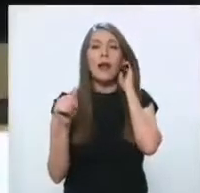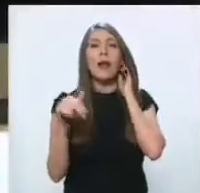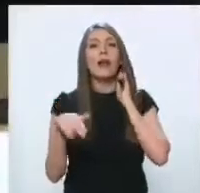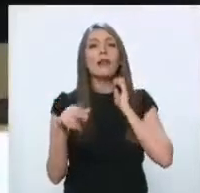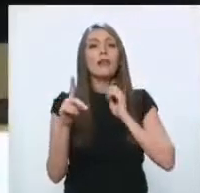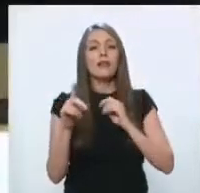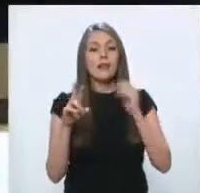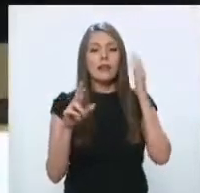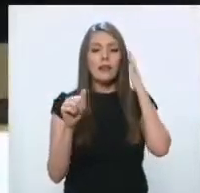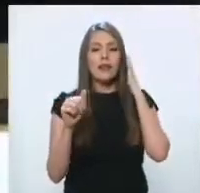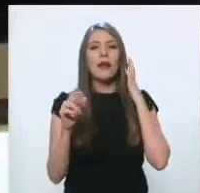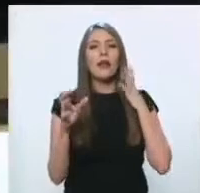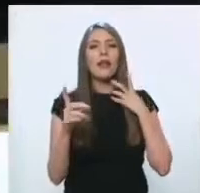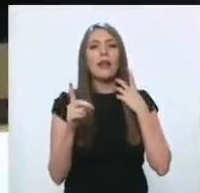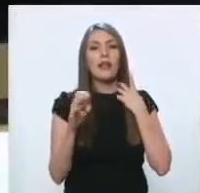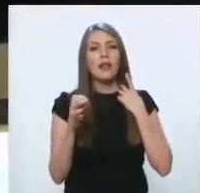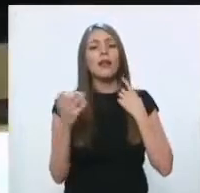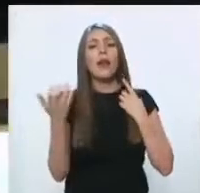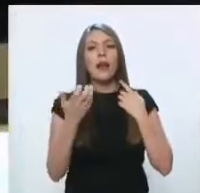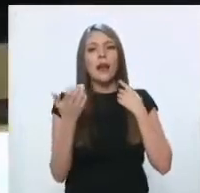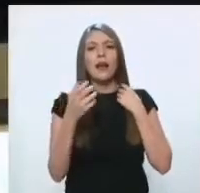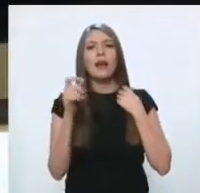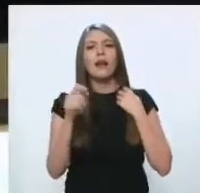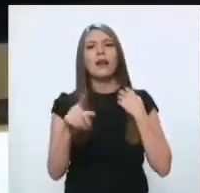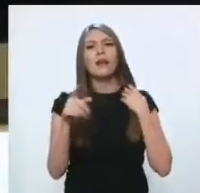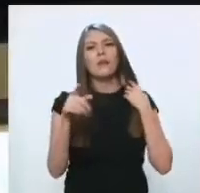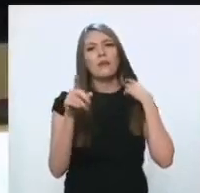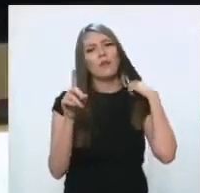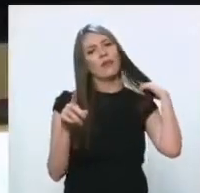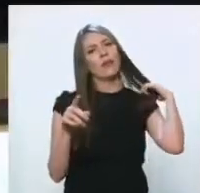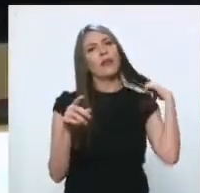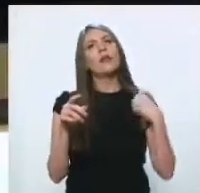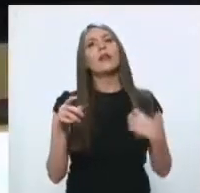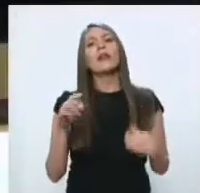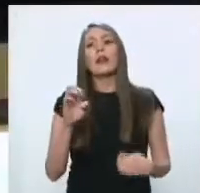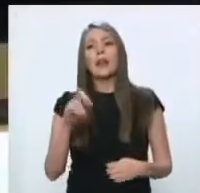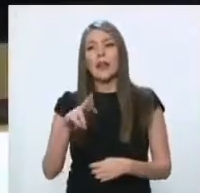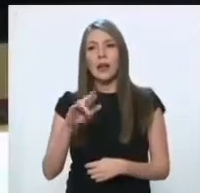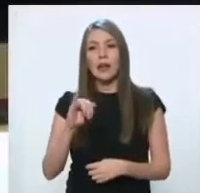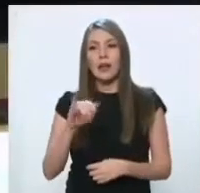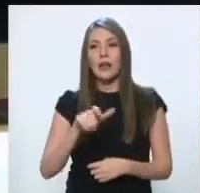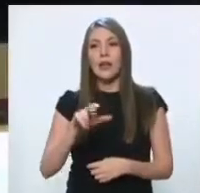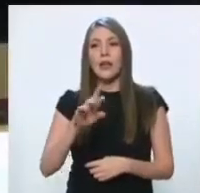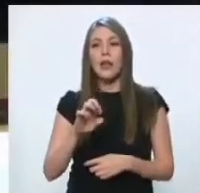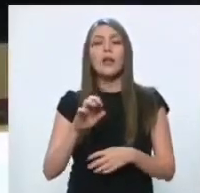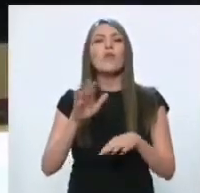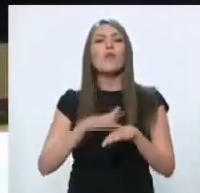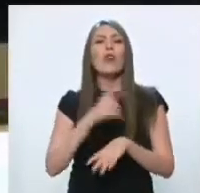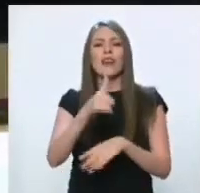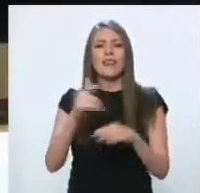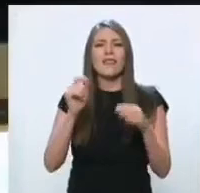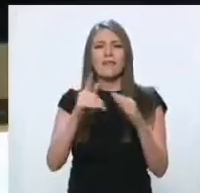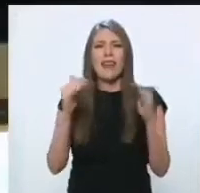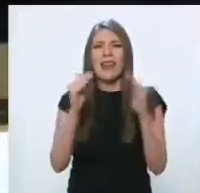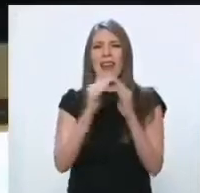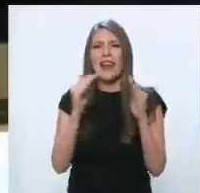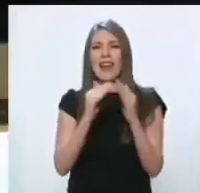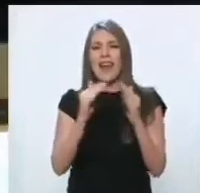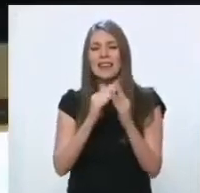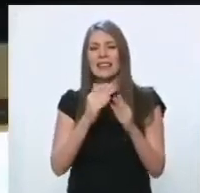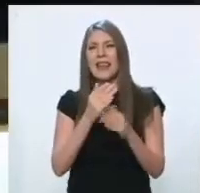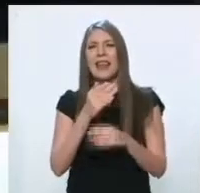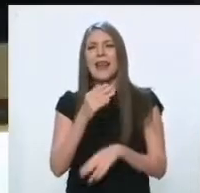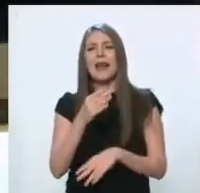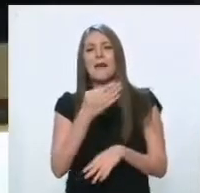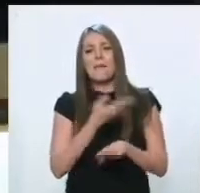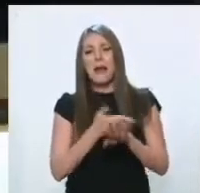éxito justificar a Enrique Peña Nieto por la Casa Blanca, subió a la Secretaría de la Función Pública miles